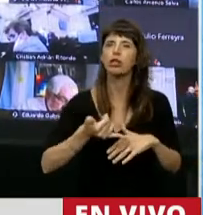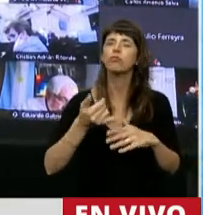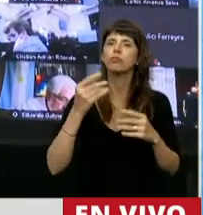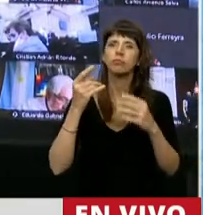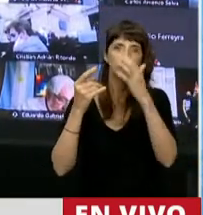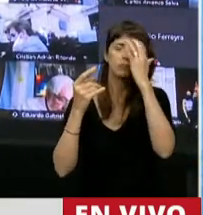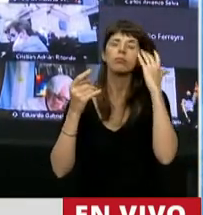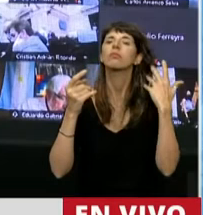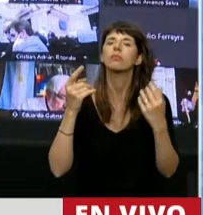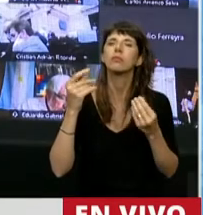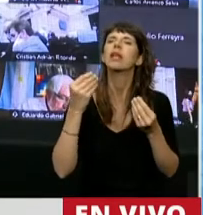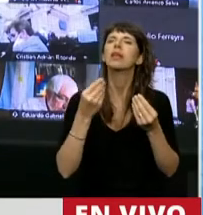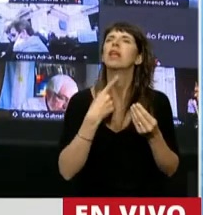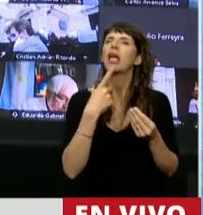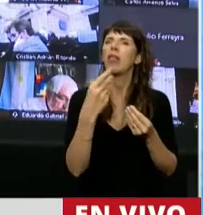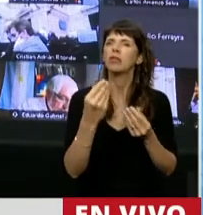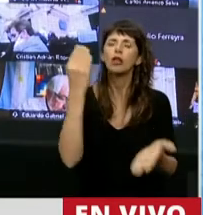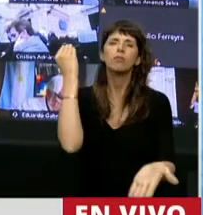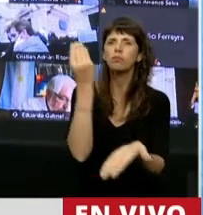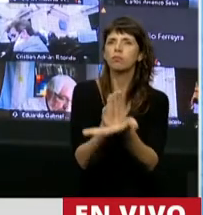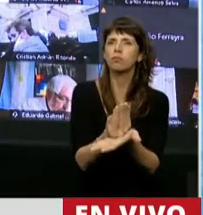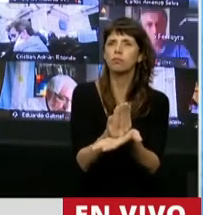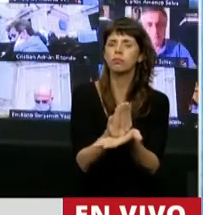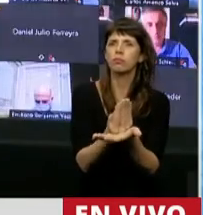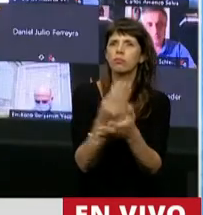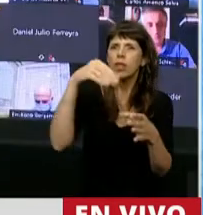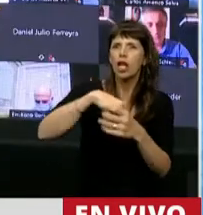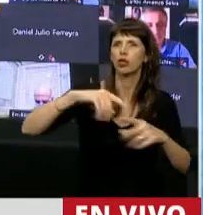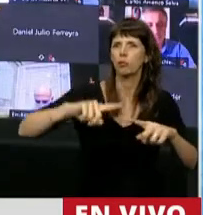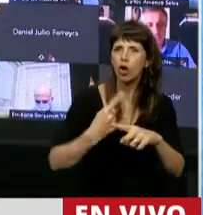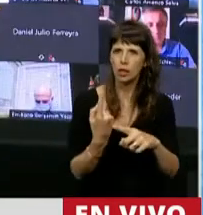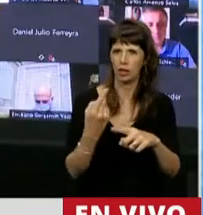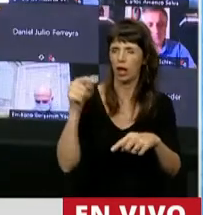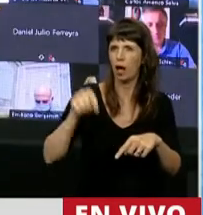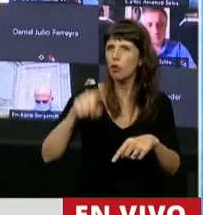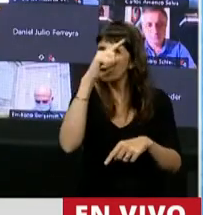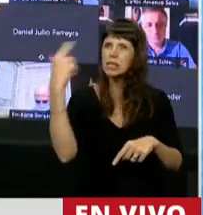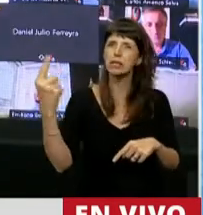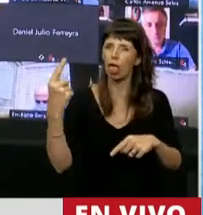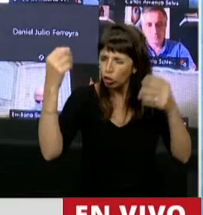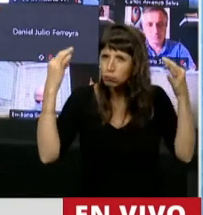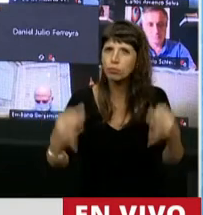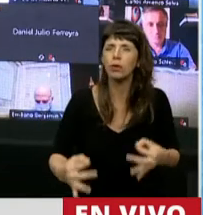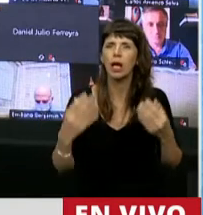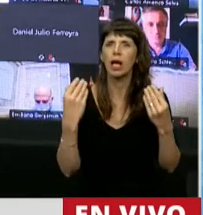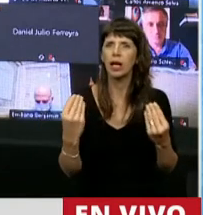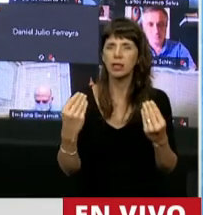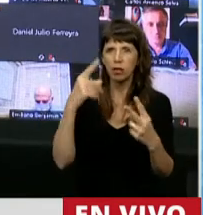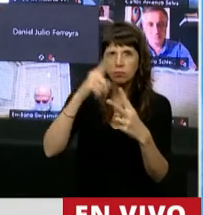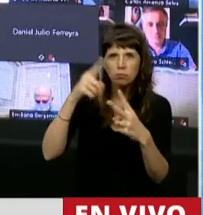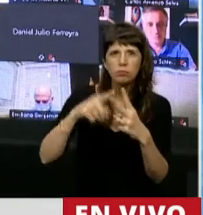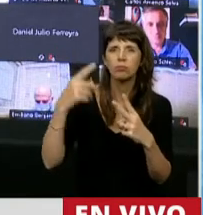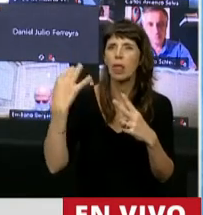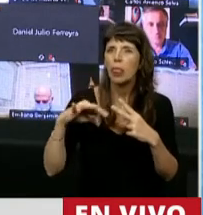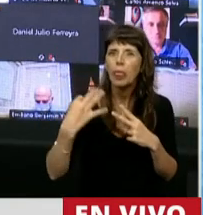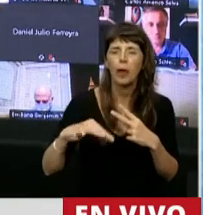en un estado de derecho donde apliquen y pongan el peso de todas las herramientas